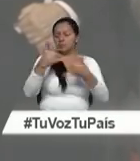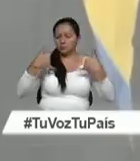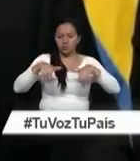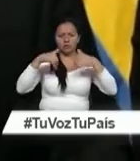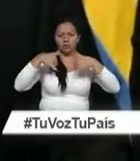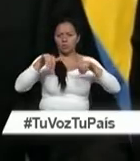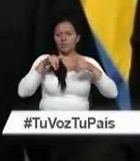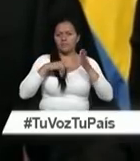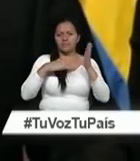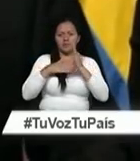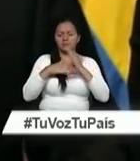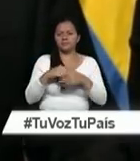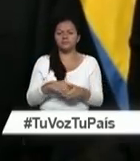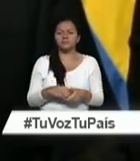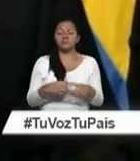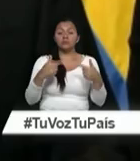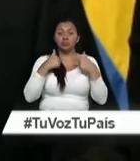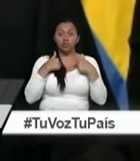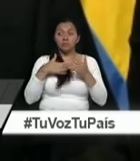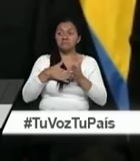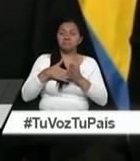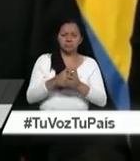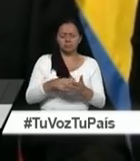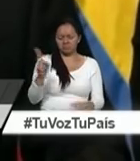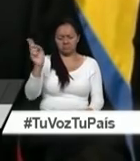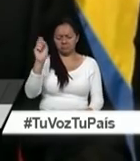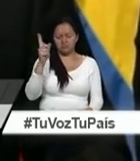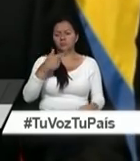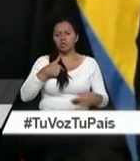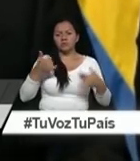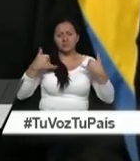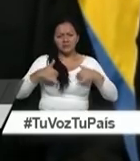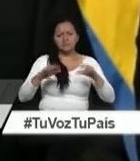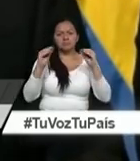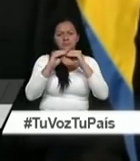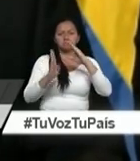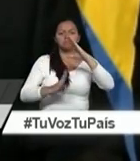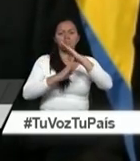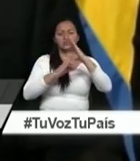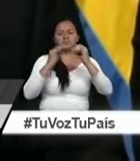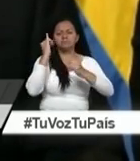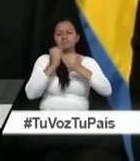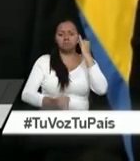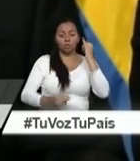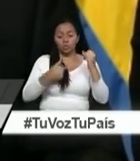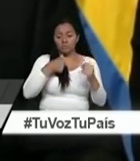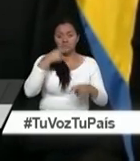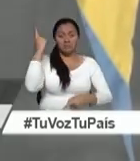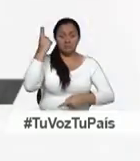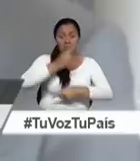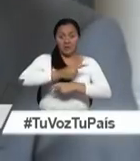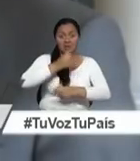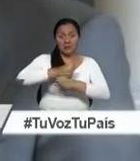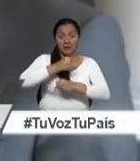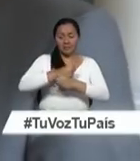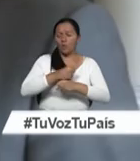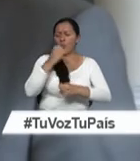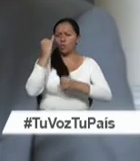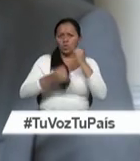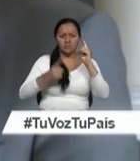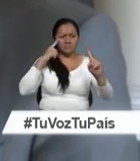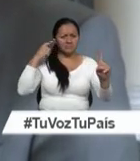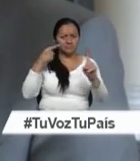detendrá. No me rendiré. Seguiré buscando la paz hasta el último minuto de mi mandato. Nos